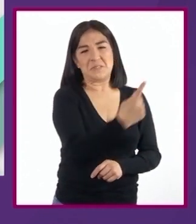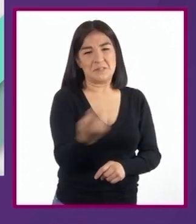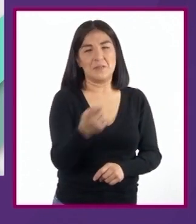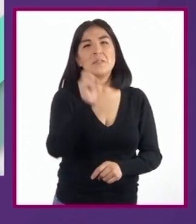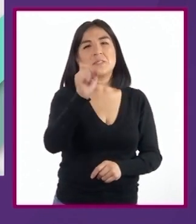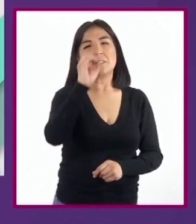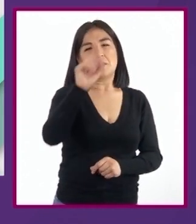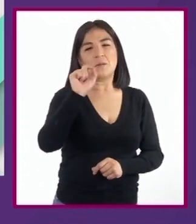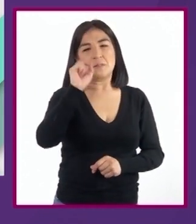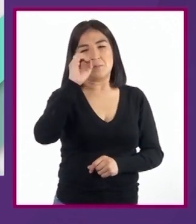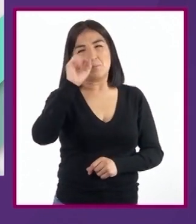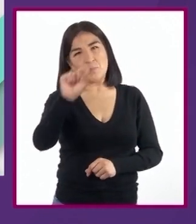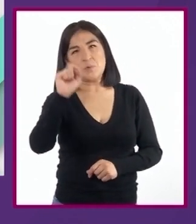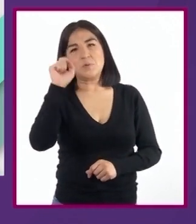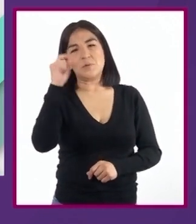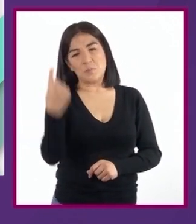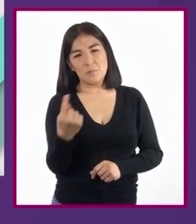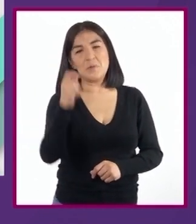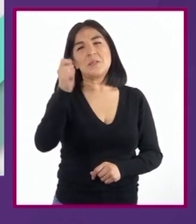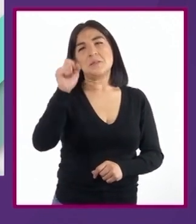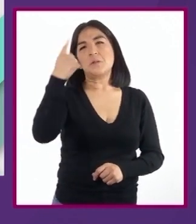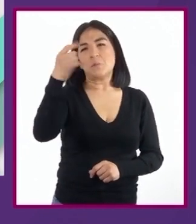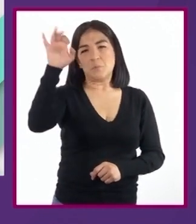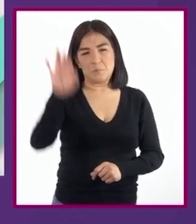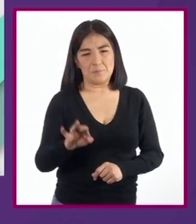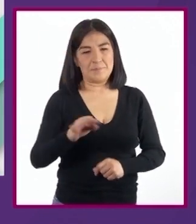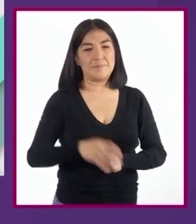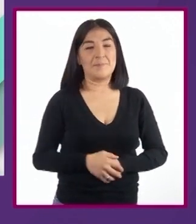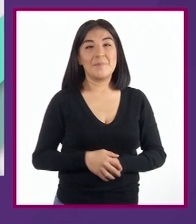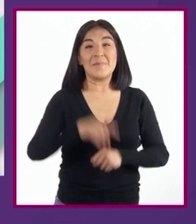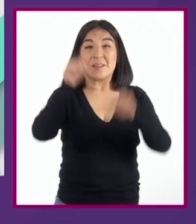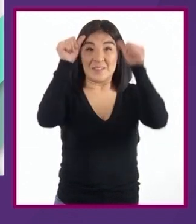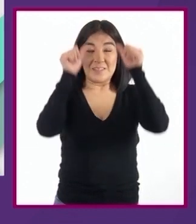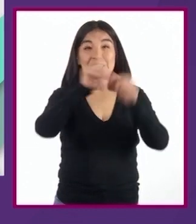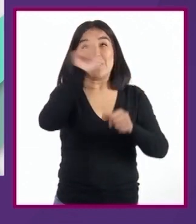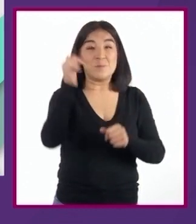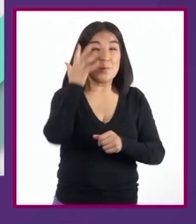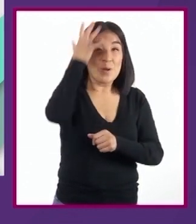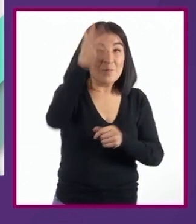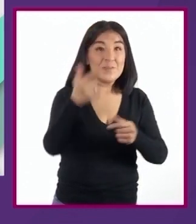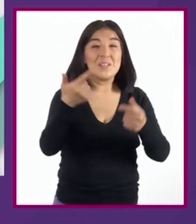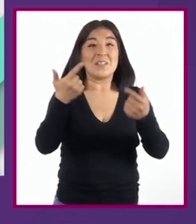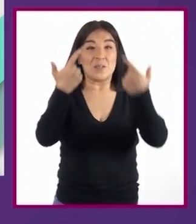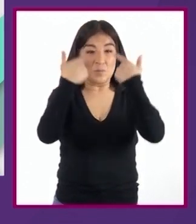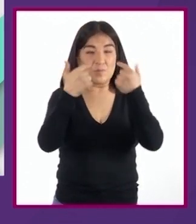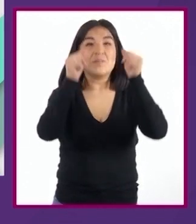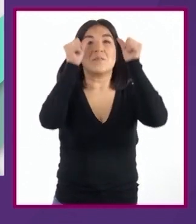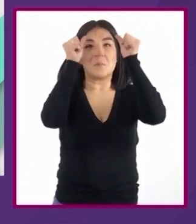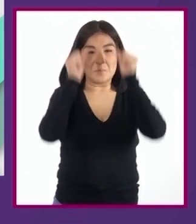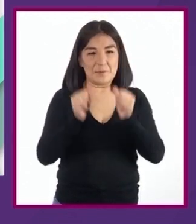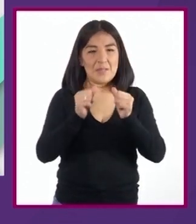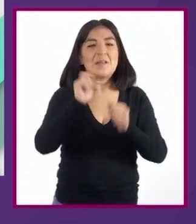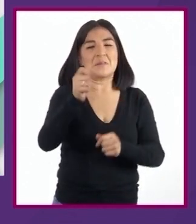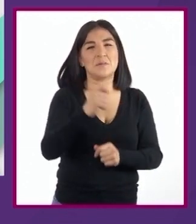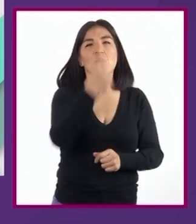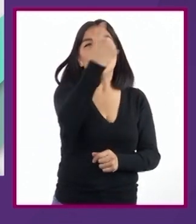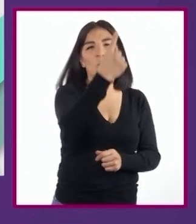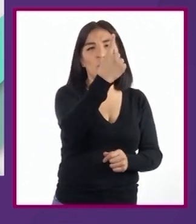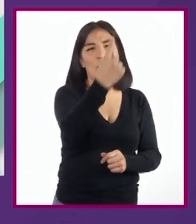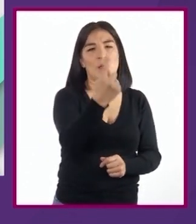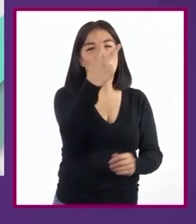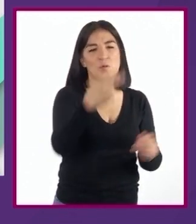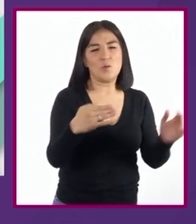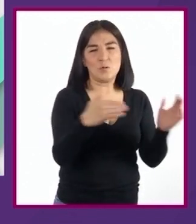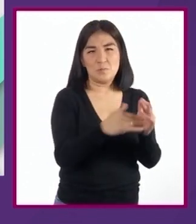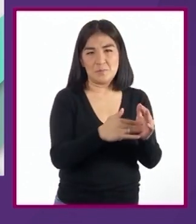a 1%. La pérdida de visión tiene una probabilidad de 1/2000, que es igual